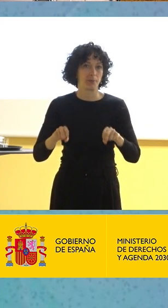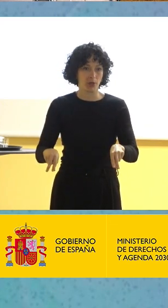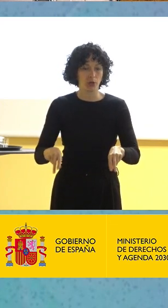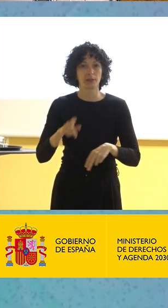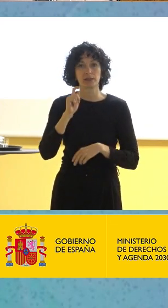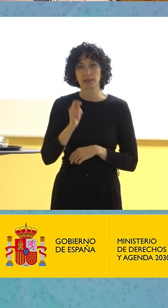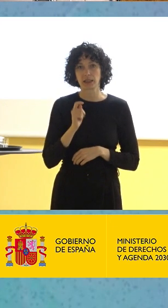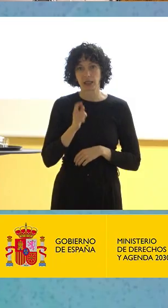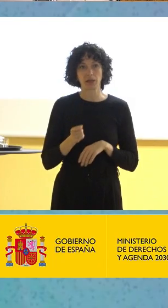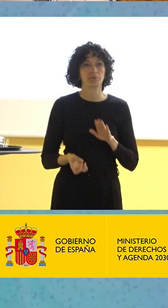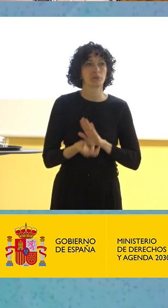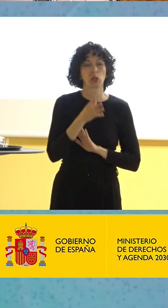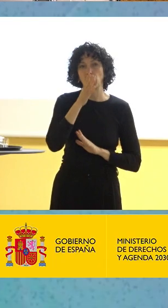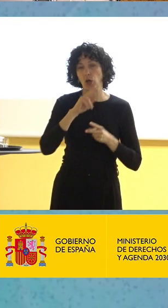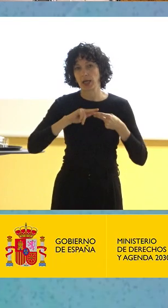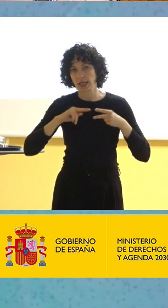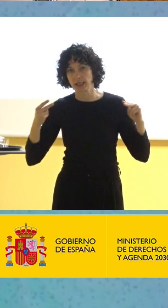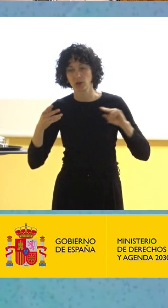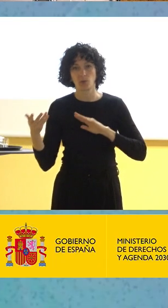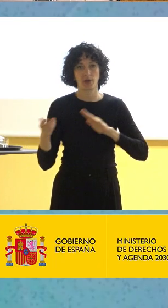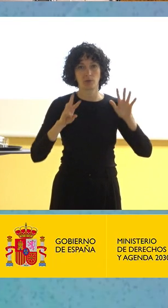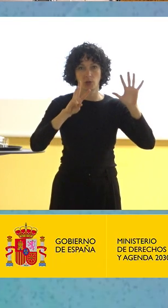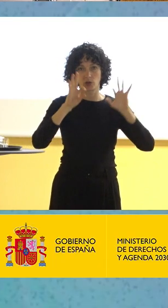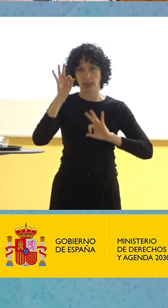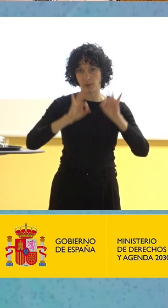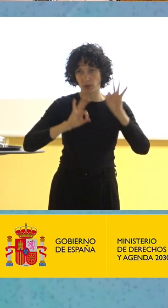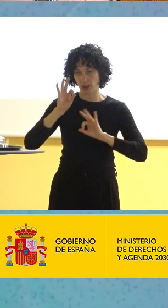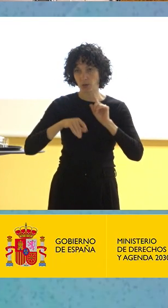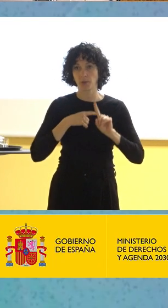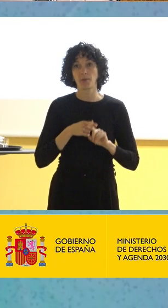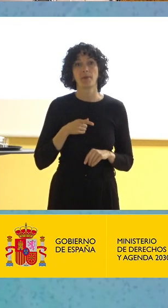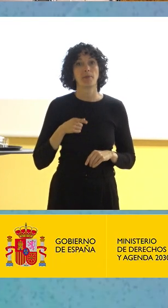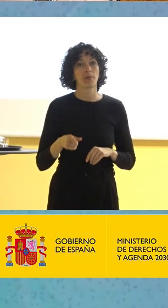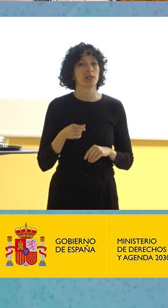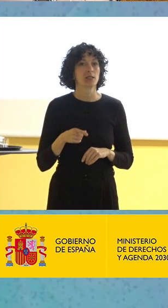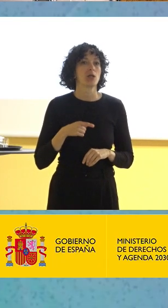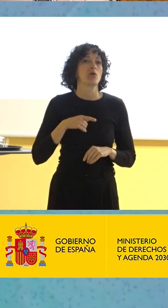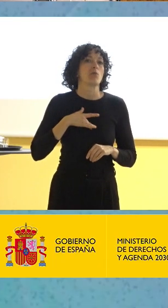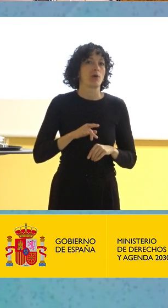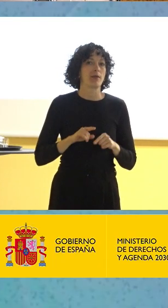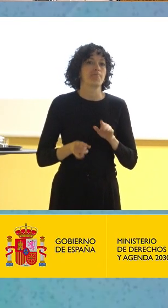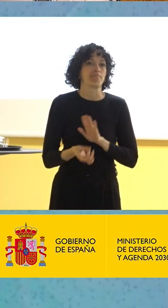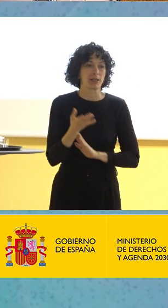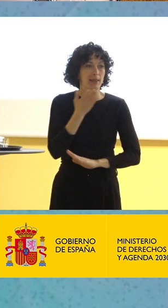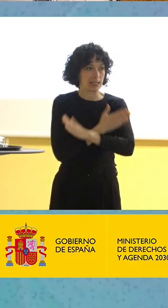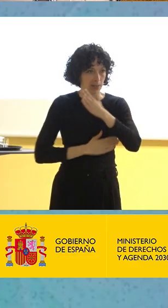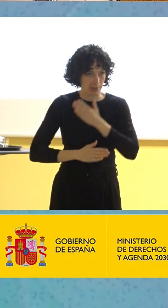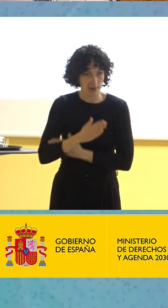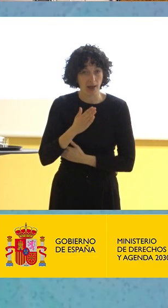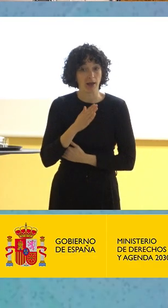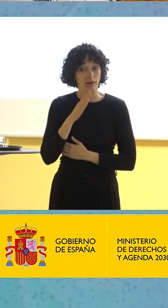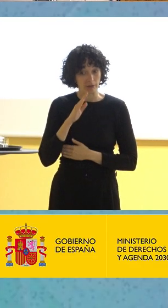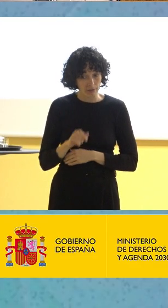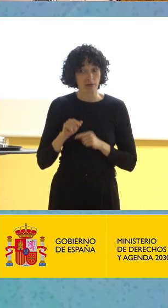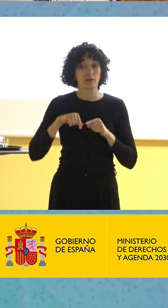de origen genético, aproximadamente un 80%, y con un importante potencial discapacitante, ¿no? Y esto da lugar a lo